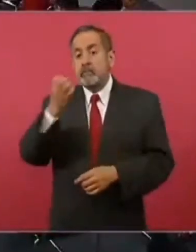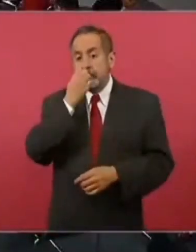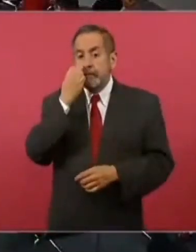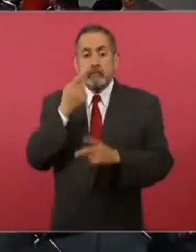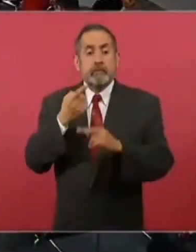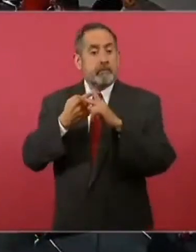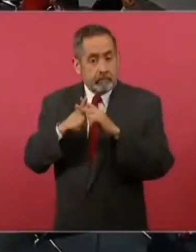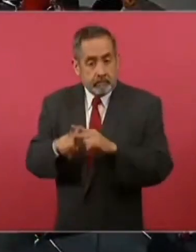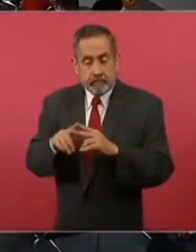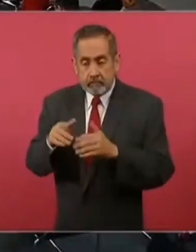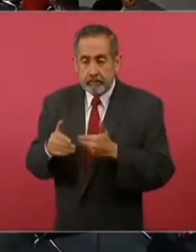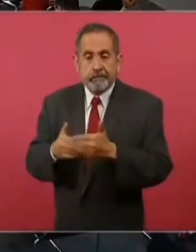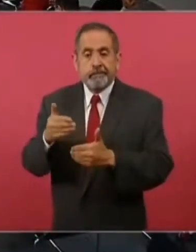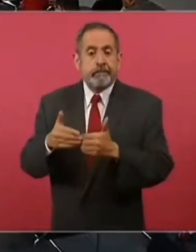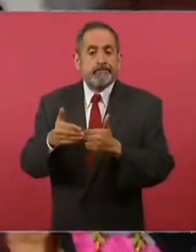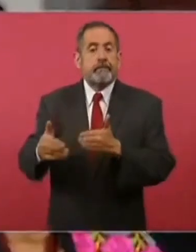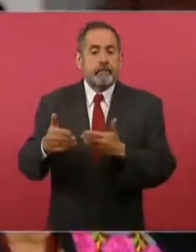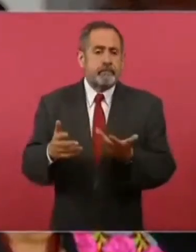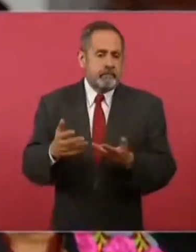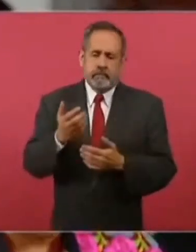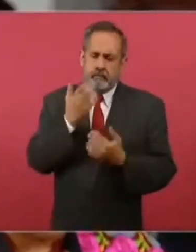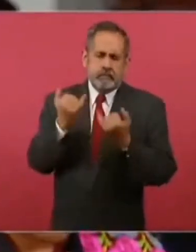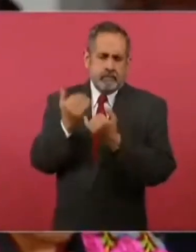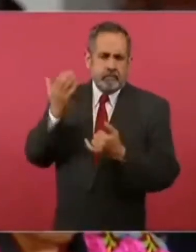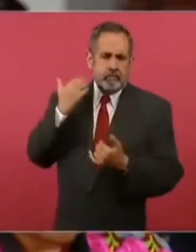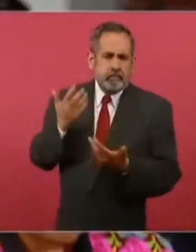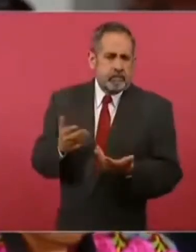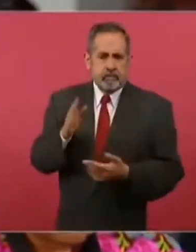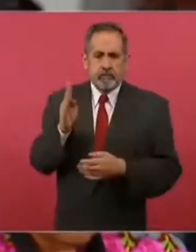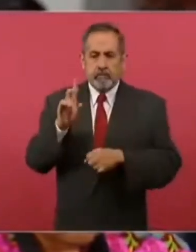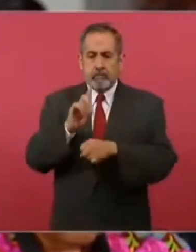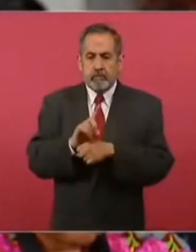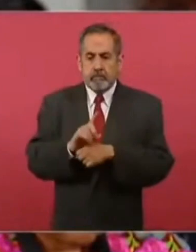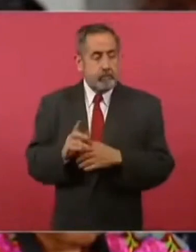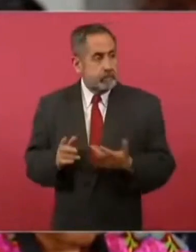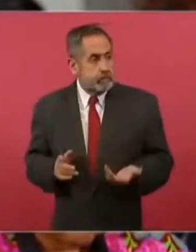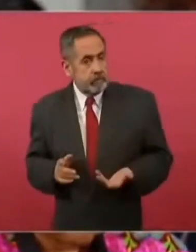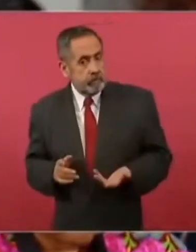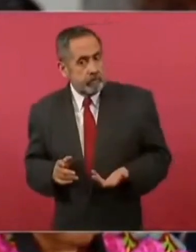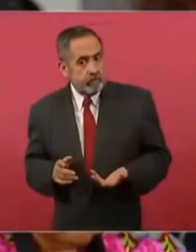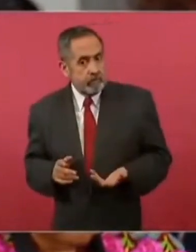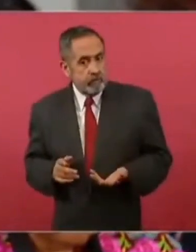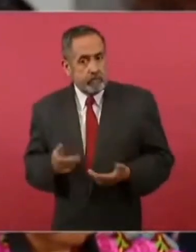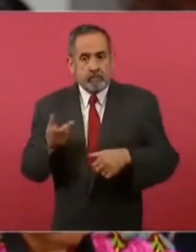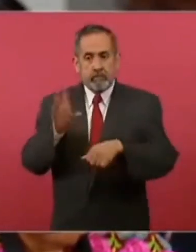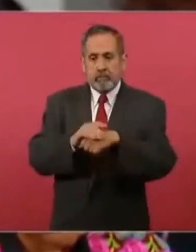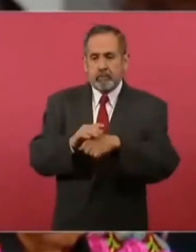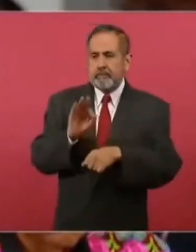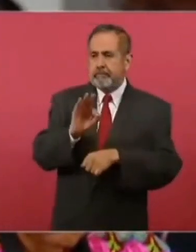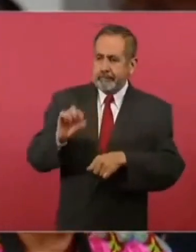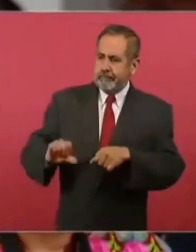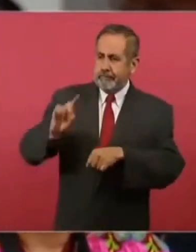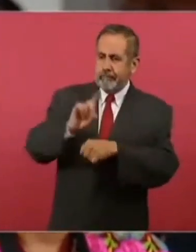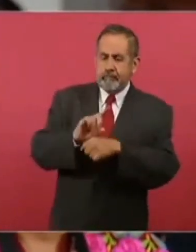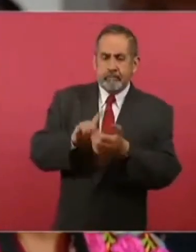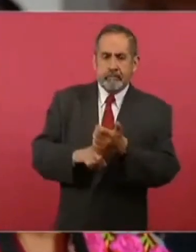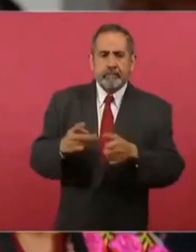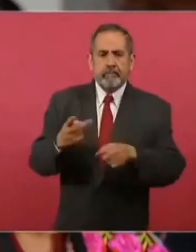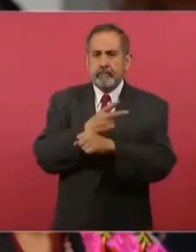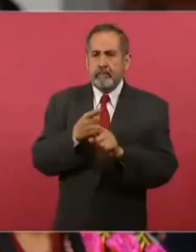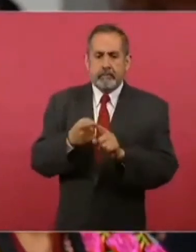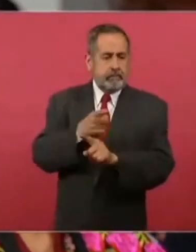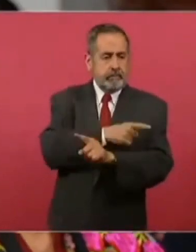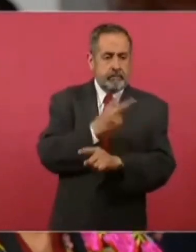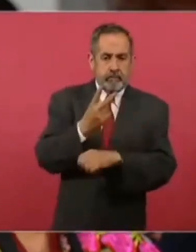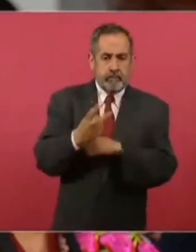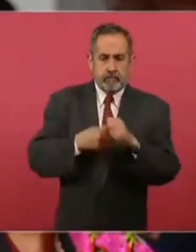iniciaron operaciones como era usual, se Sí. vean que eran 90 días y de repente les llega la autorización con fecha actual. Entonces, ¿qué pasó con los